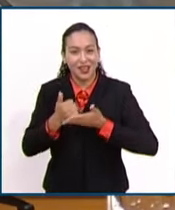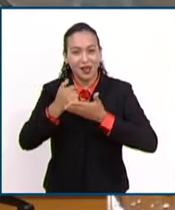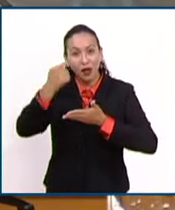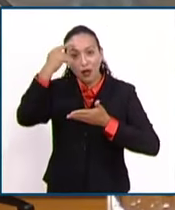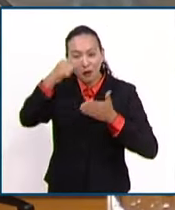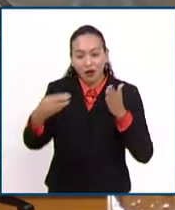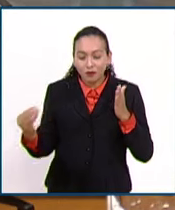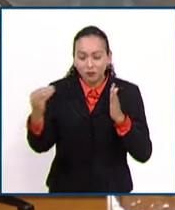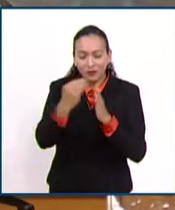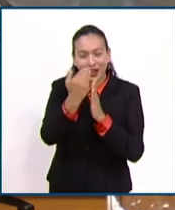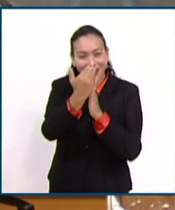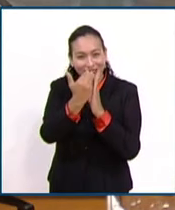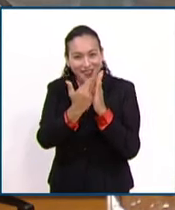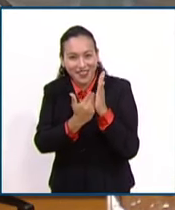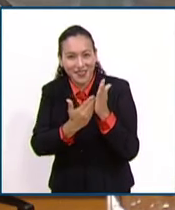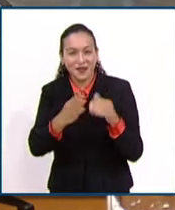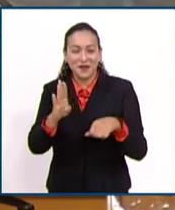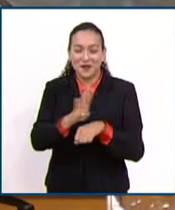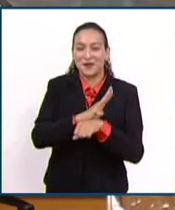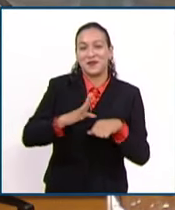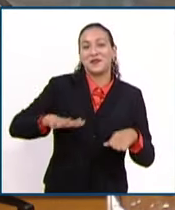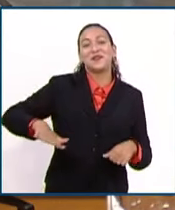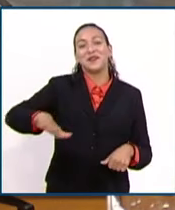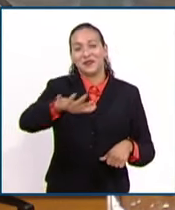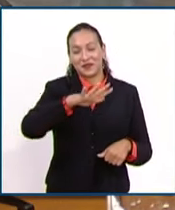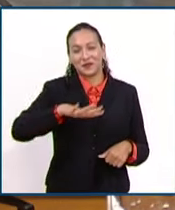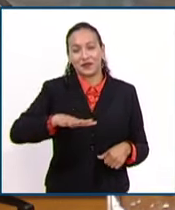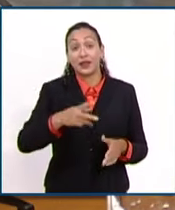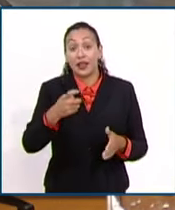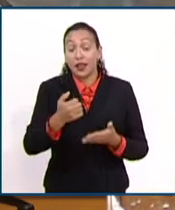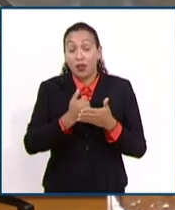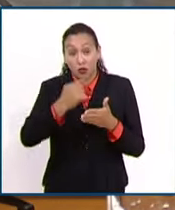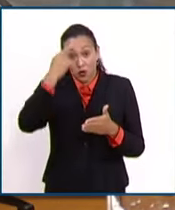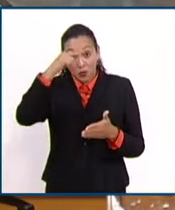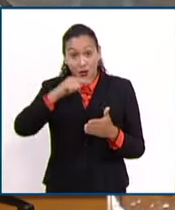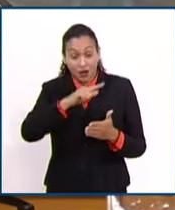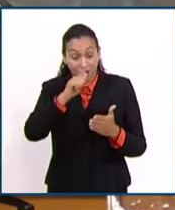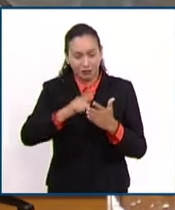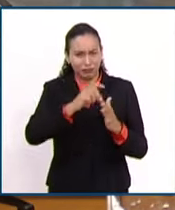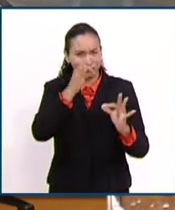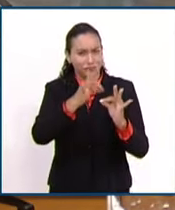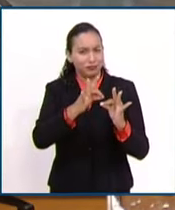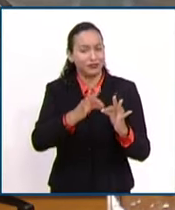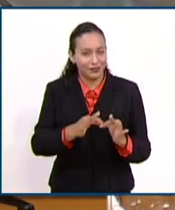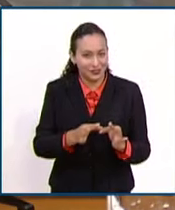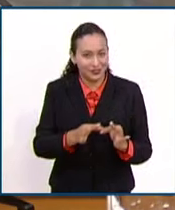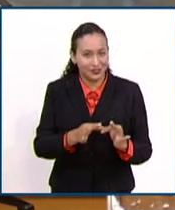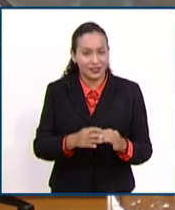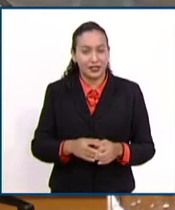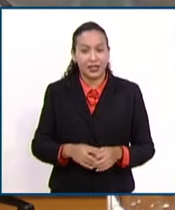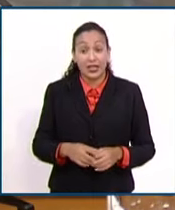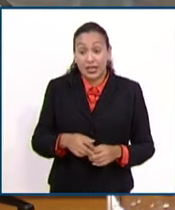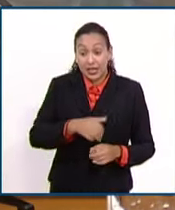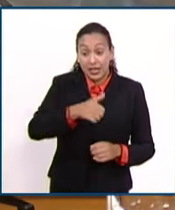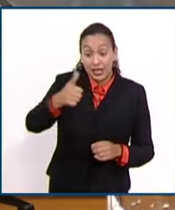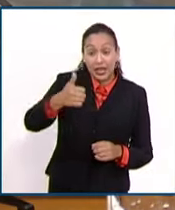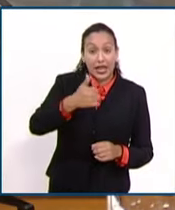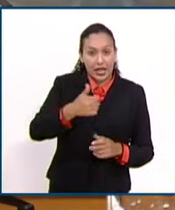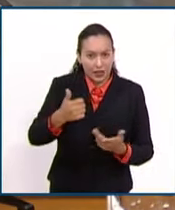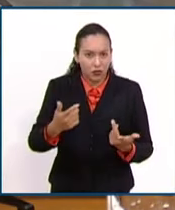las condiciones propicias para el cumplimiento de nuestras atribuciones